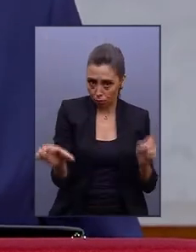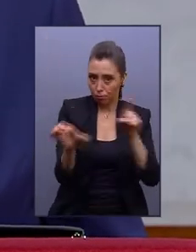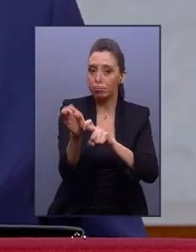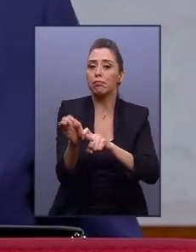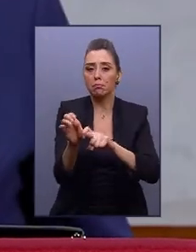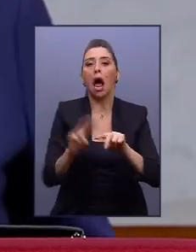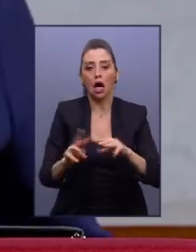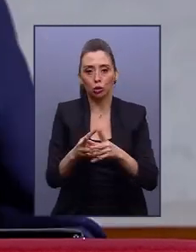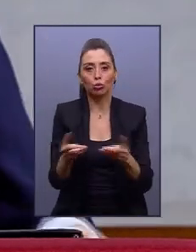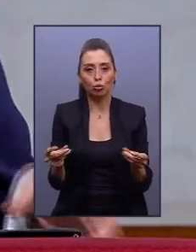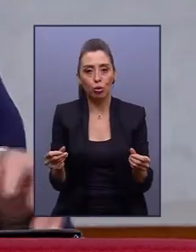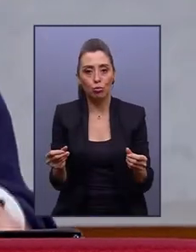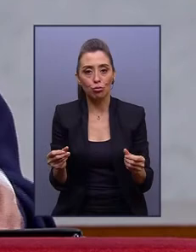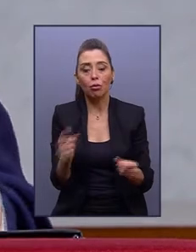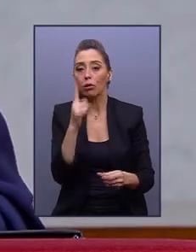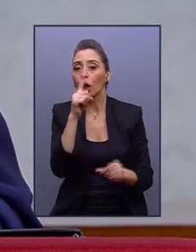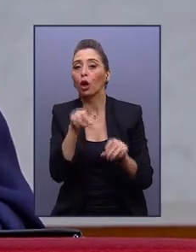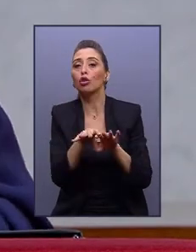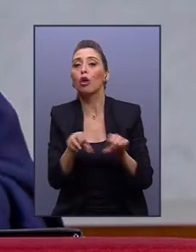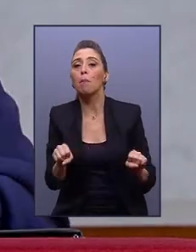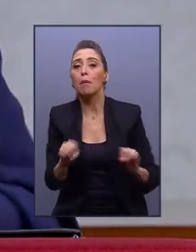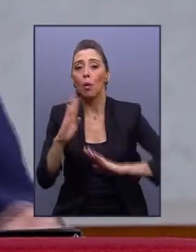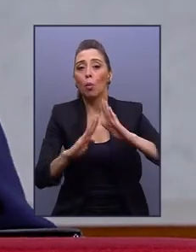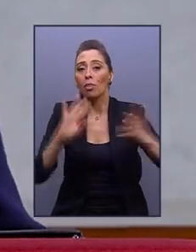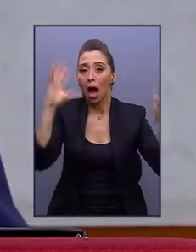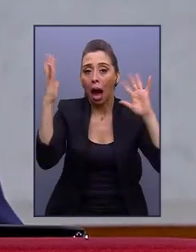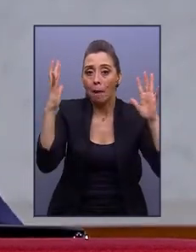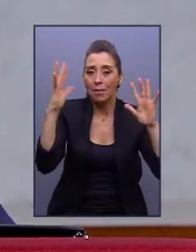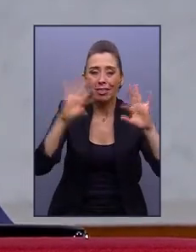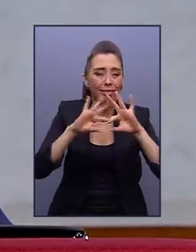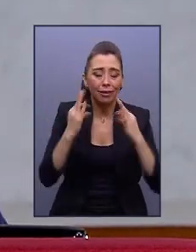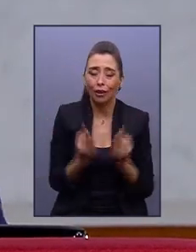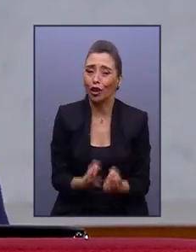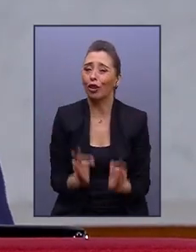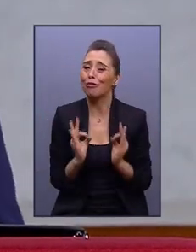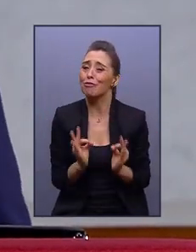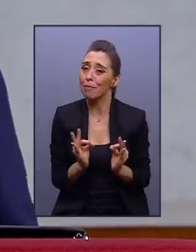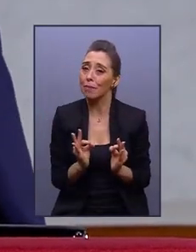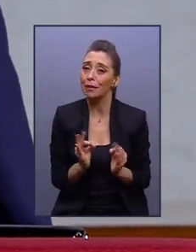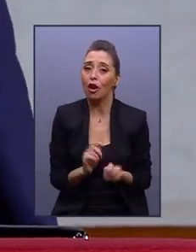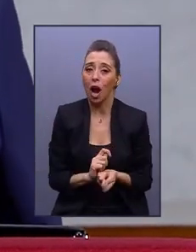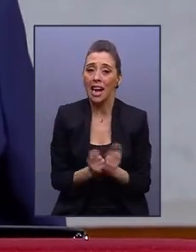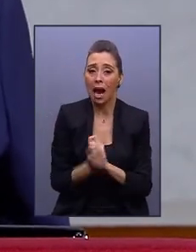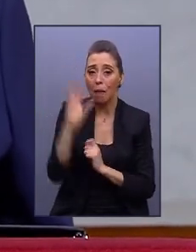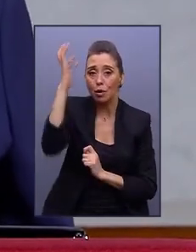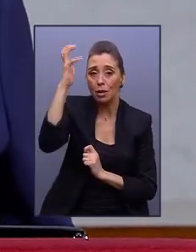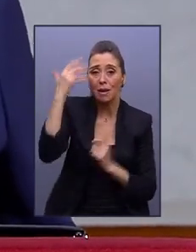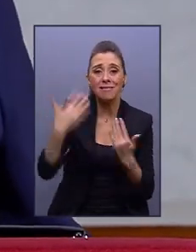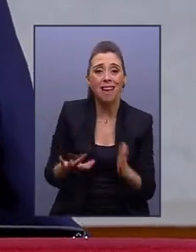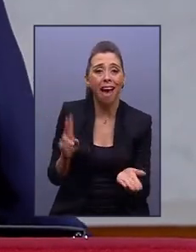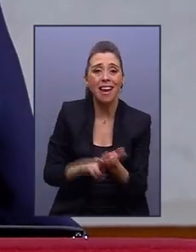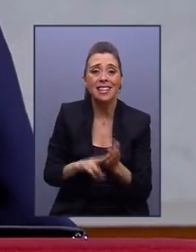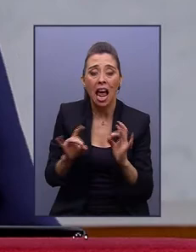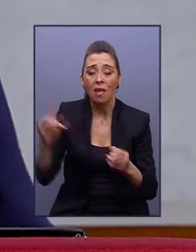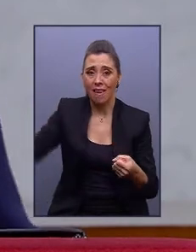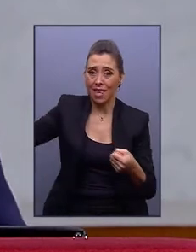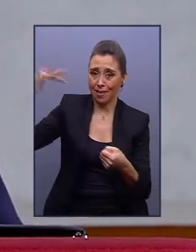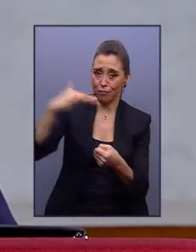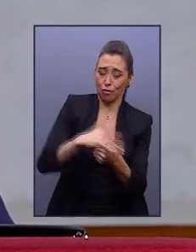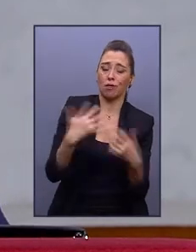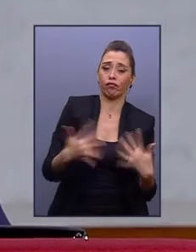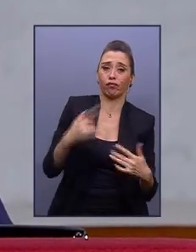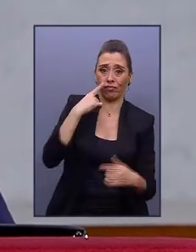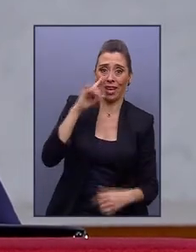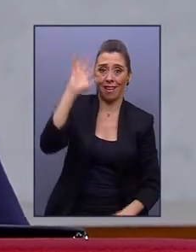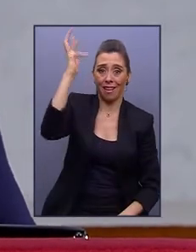solución. Pero nuestro compromiso en materia ambiental tiene que ser total, porque el cambio climático es una realidad cuyos efectos ya estamos